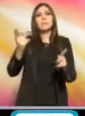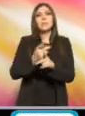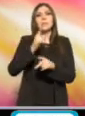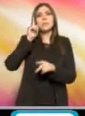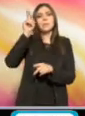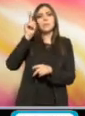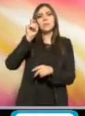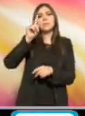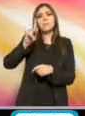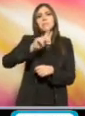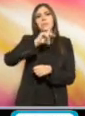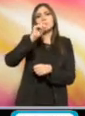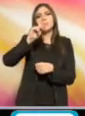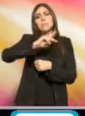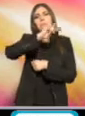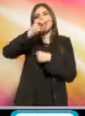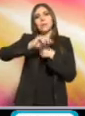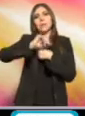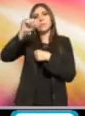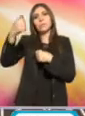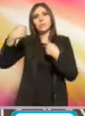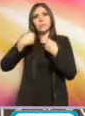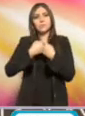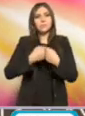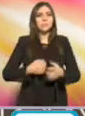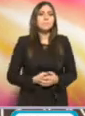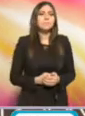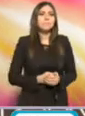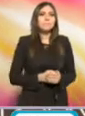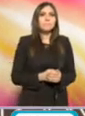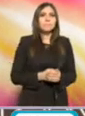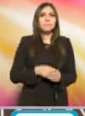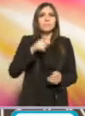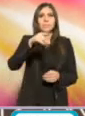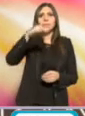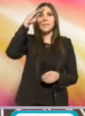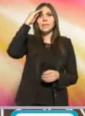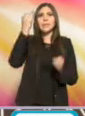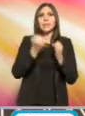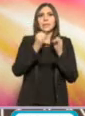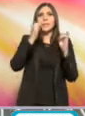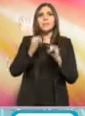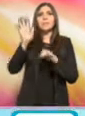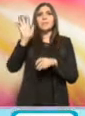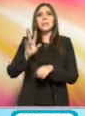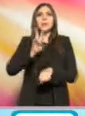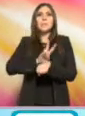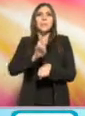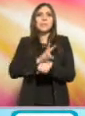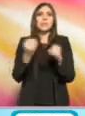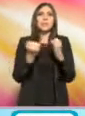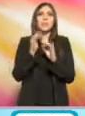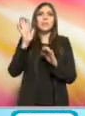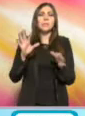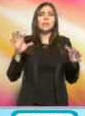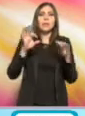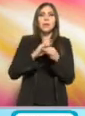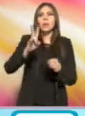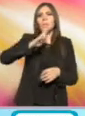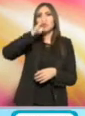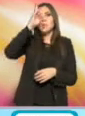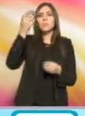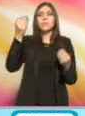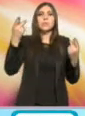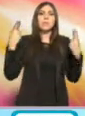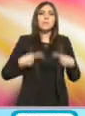están del otro lado de la frontera. Yo pensé que hablabas también me identifico un poco con el tema de Venezuela también. Así Claro. es, ¿no? Igual la violencia. La gente